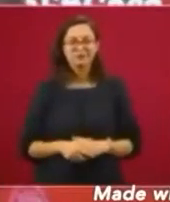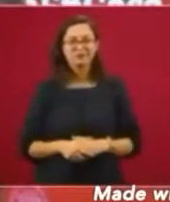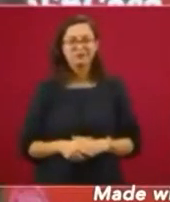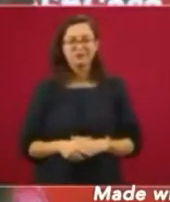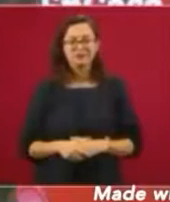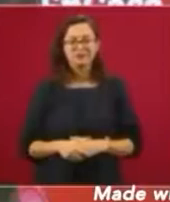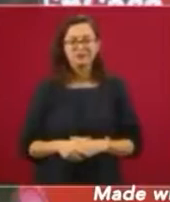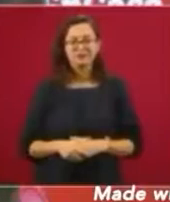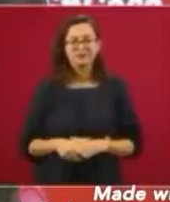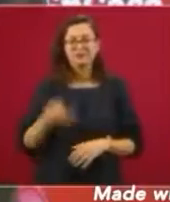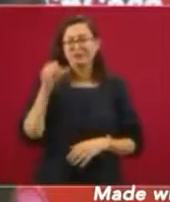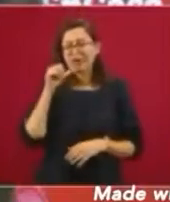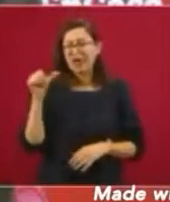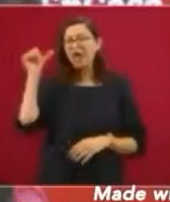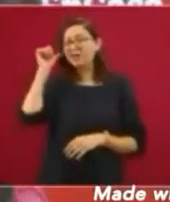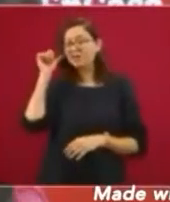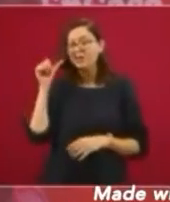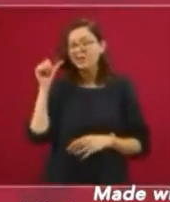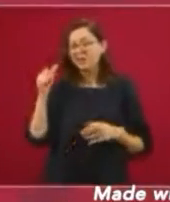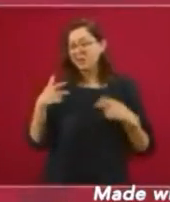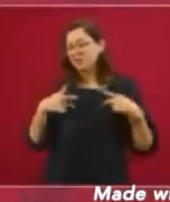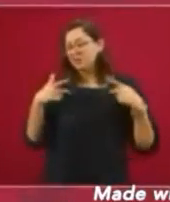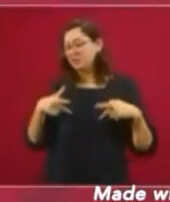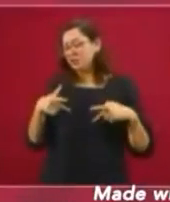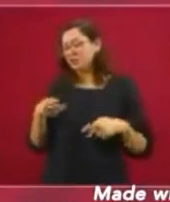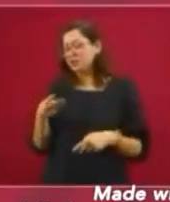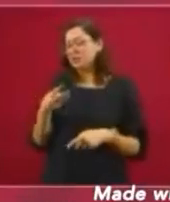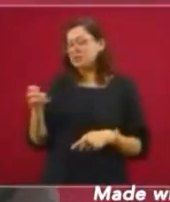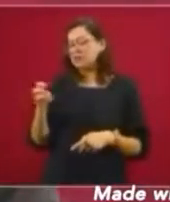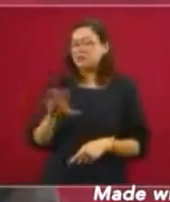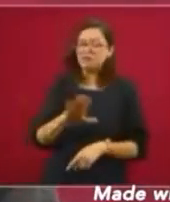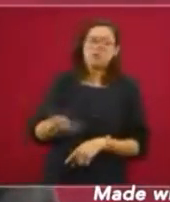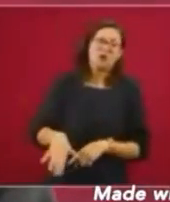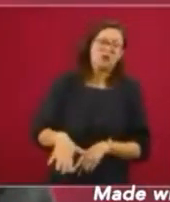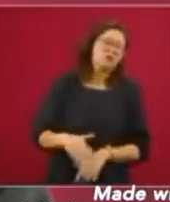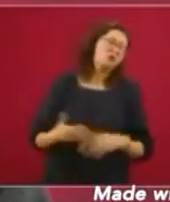Ayer perdieron la vida 300 mexicanos más.